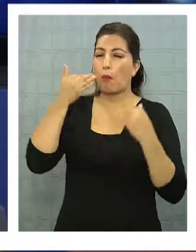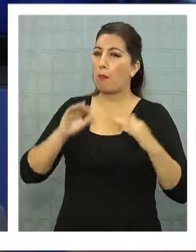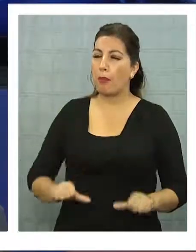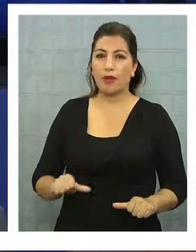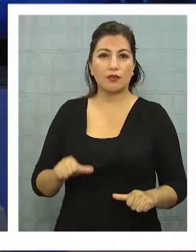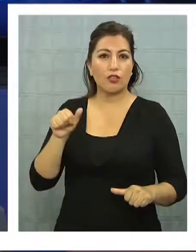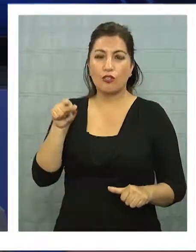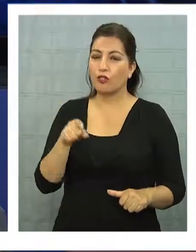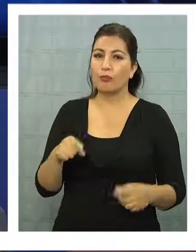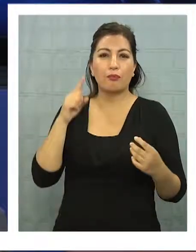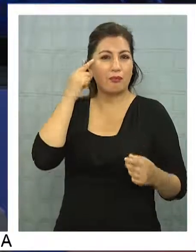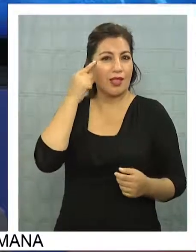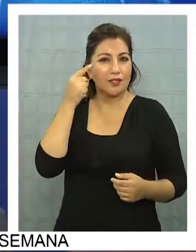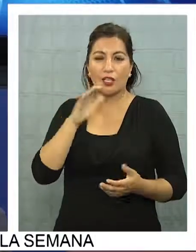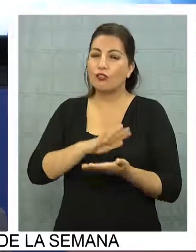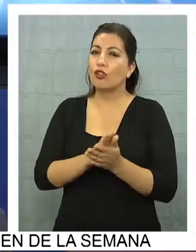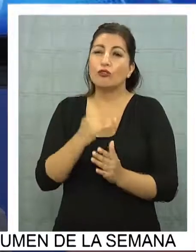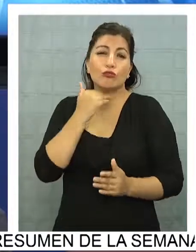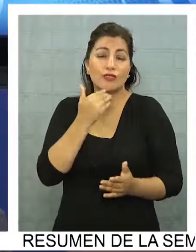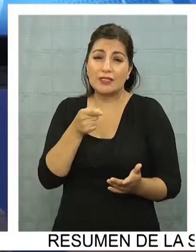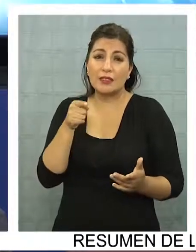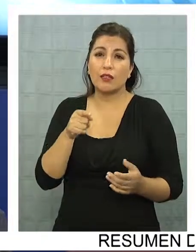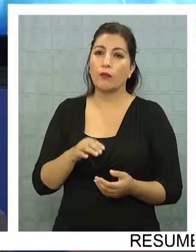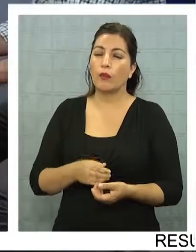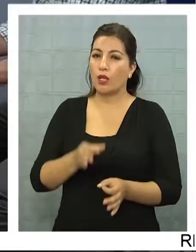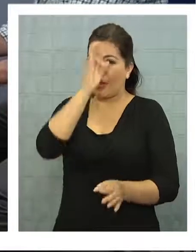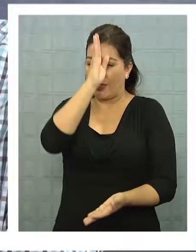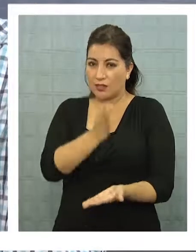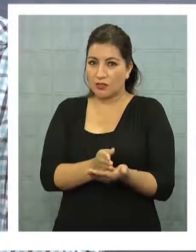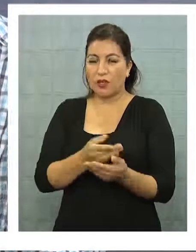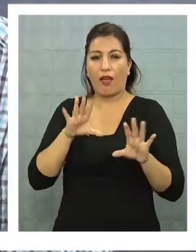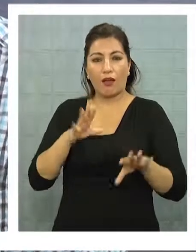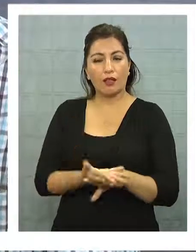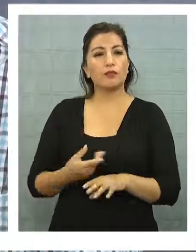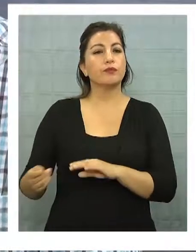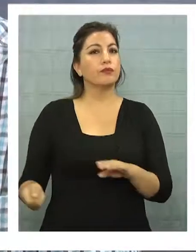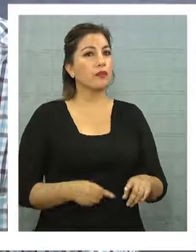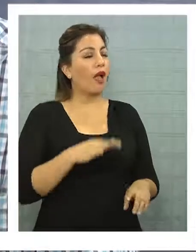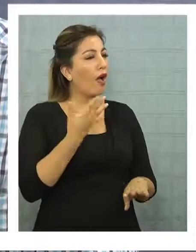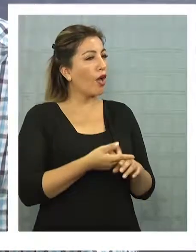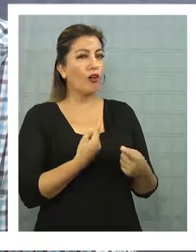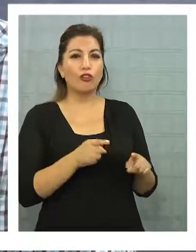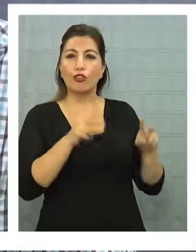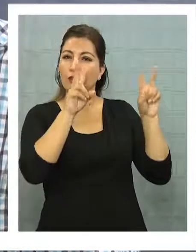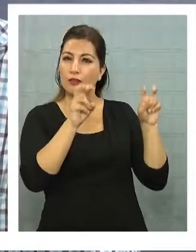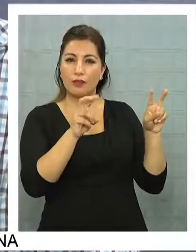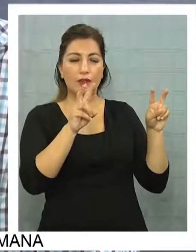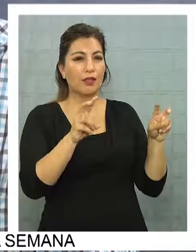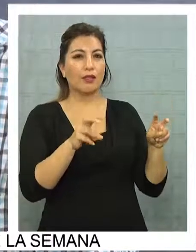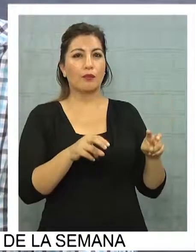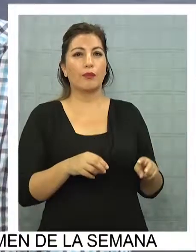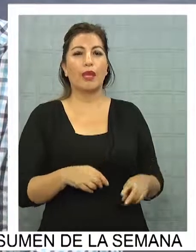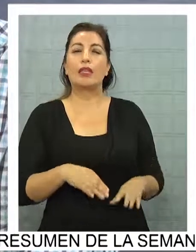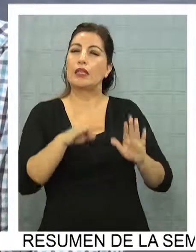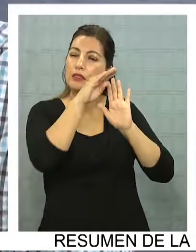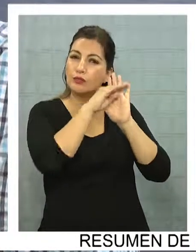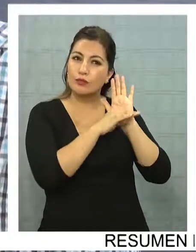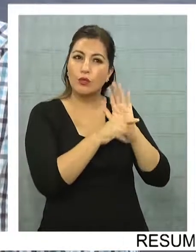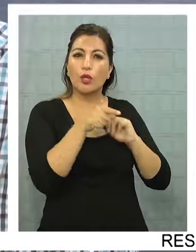Entonces, yo estoy eso. Y se separó de su silla de ruedas y todo esto y todo el mundo que era, pero parece que no tomaron el pelo. Porque todo el mundo